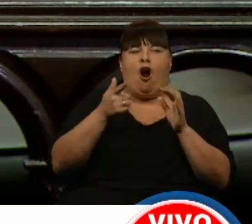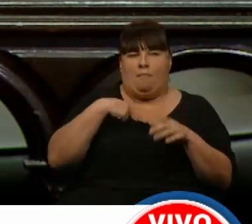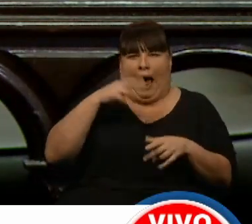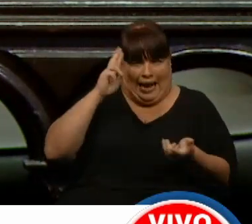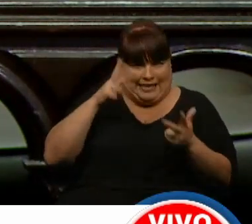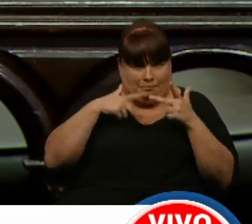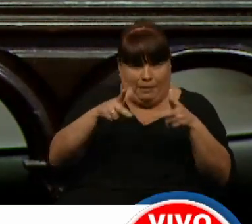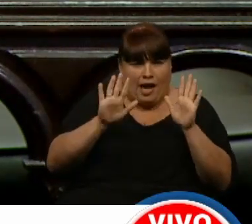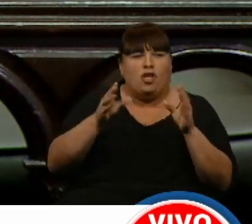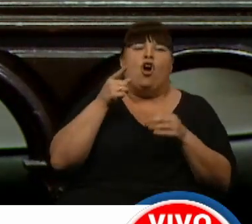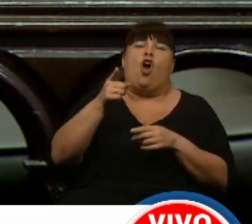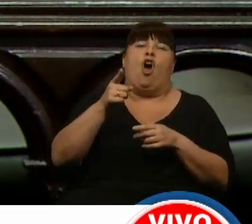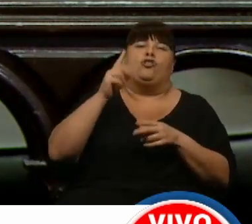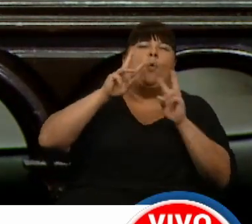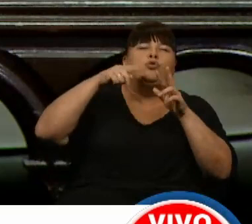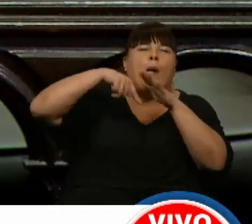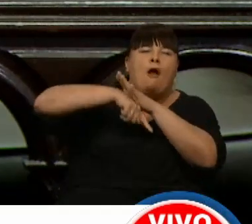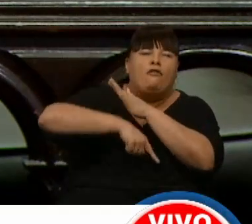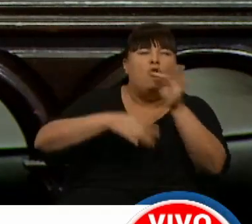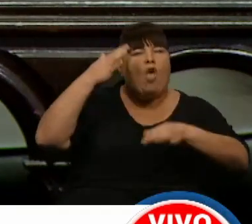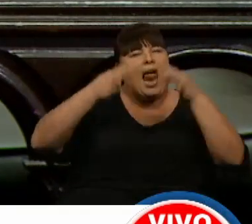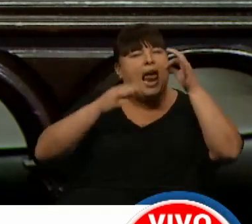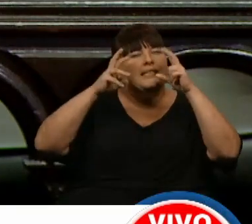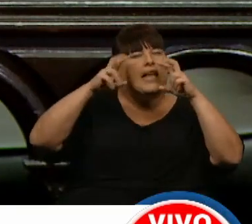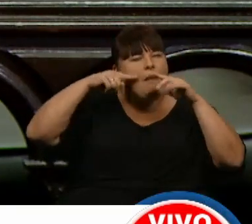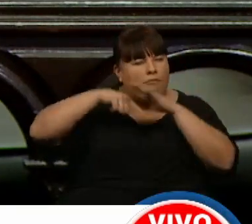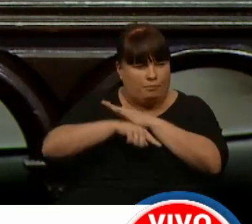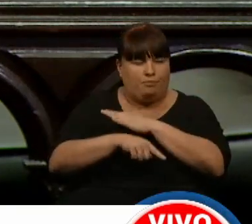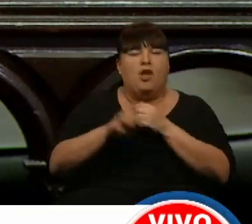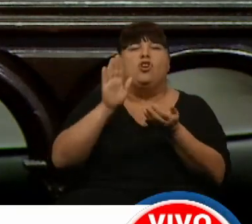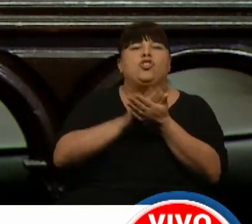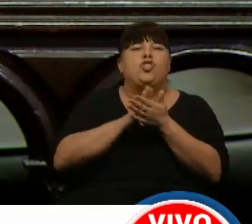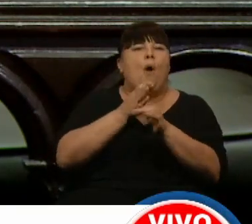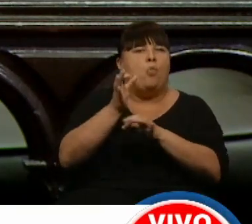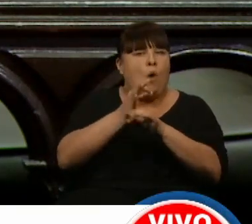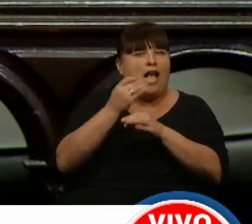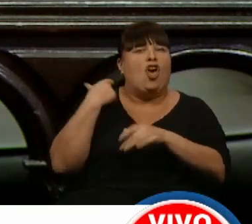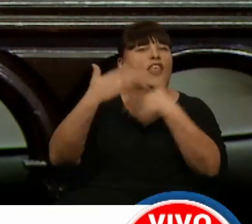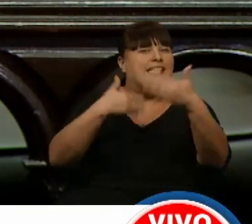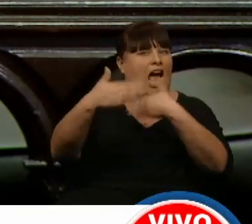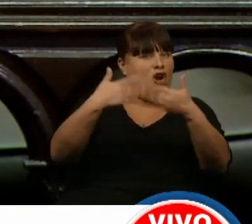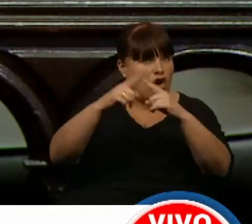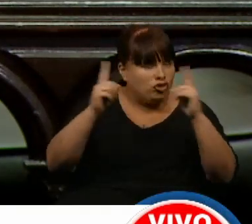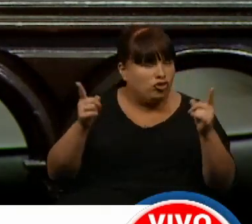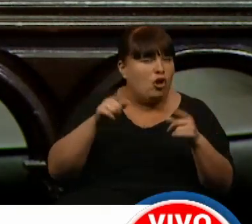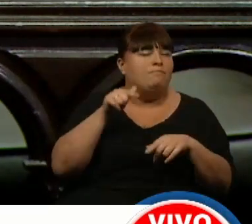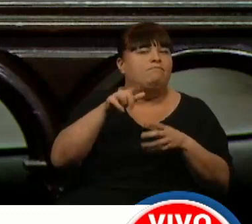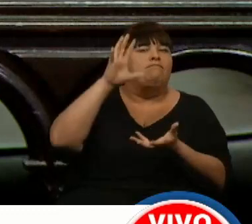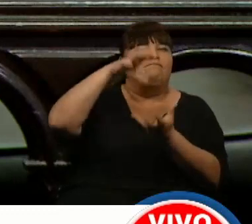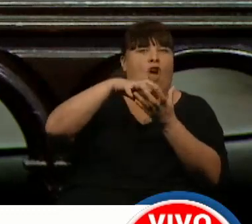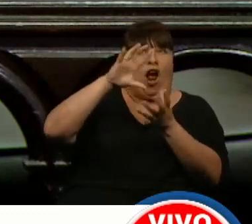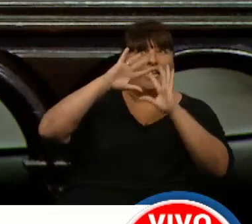mucho respeto, para evitar profundizar en el análisis de los temas. En el caso de la educación para el desarrollo sostenible, estos